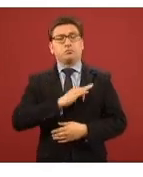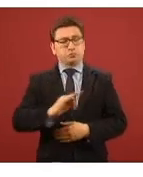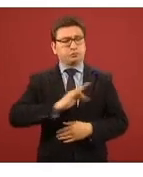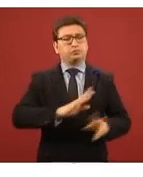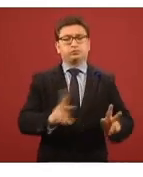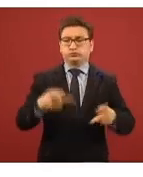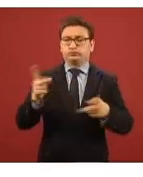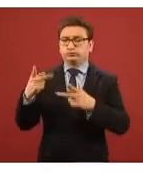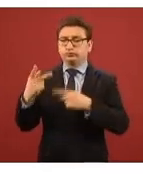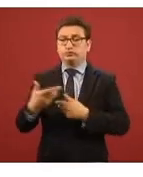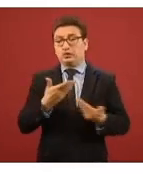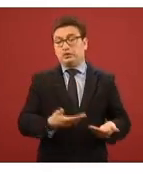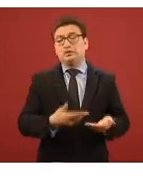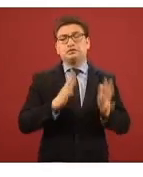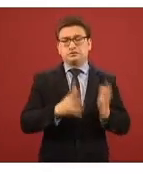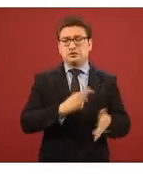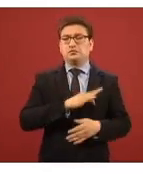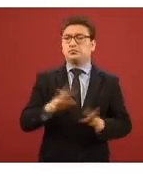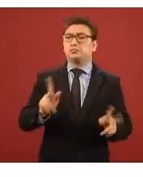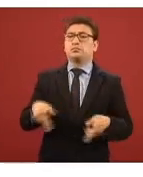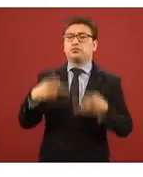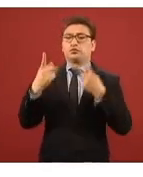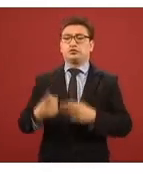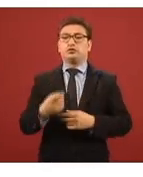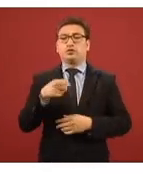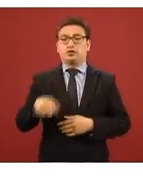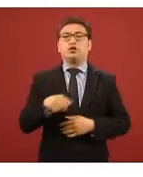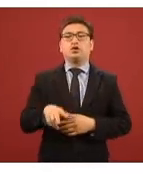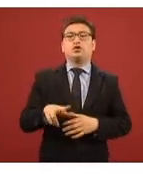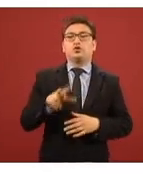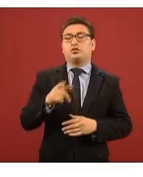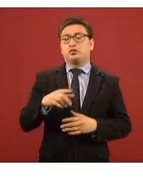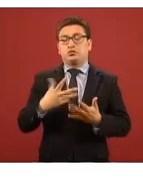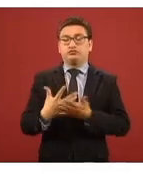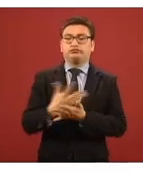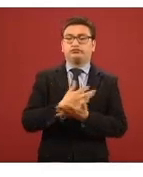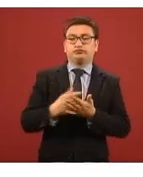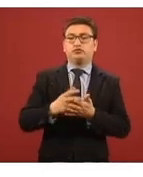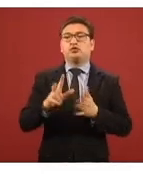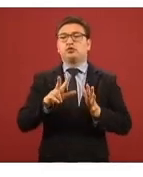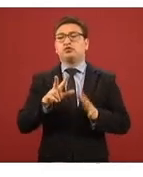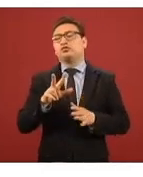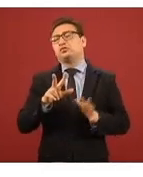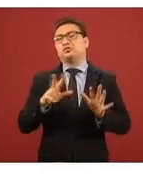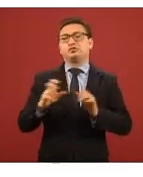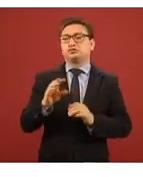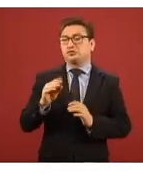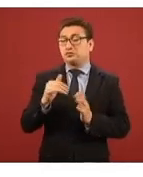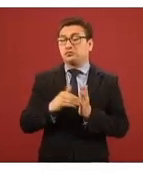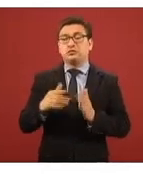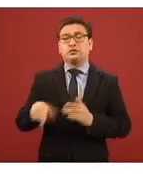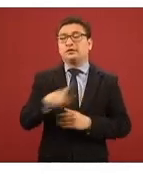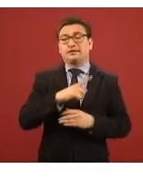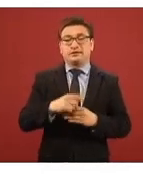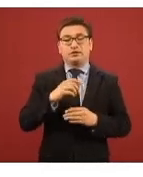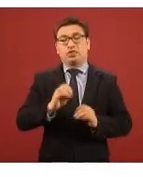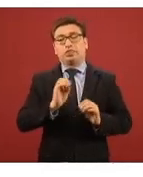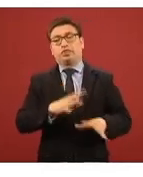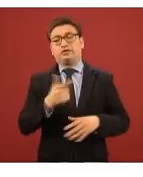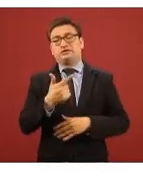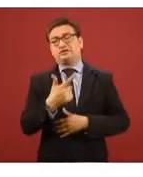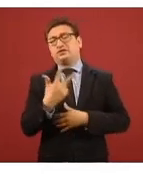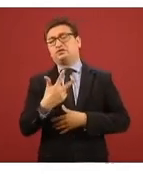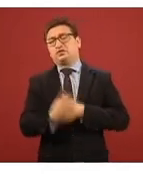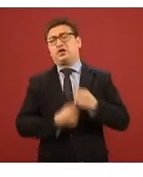pues ya pudimos y sacamos cerca de un millón de pesos por esto que ya llevaba 78 años en el almacén y bueno pues que